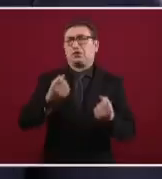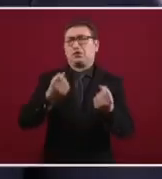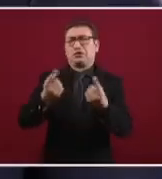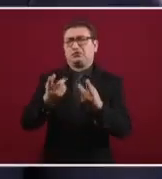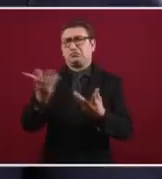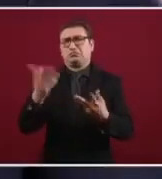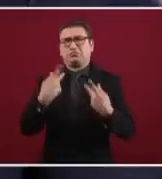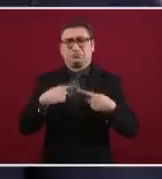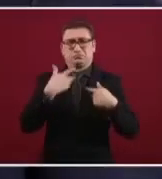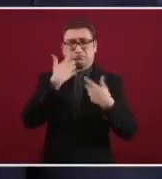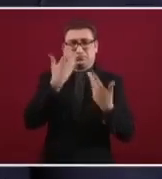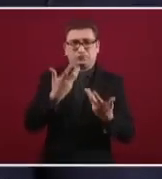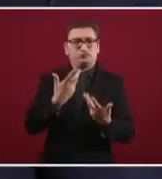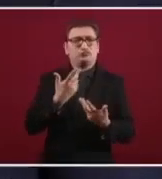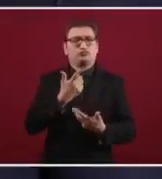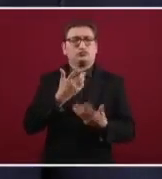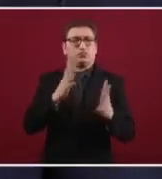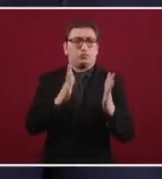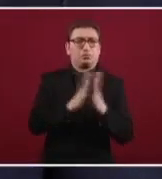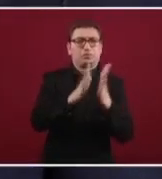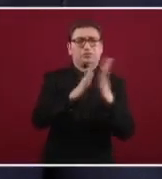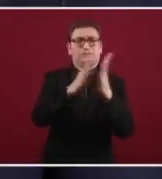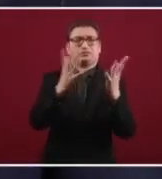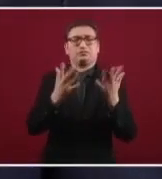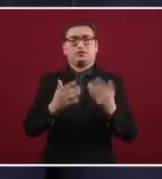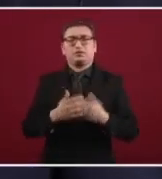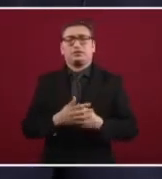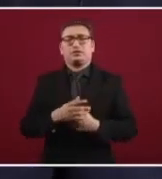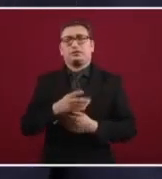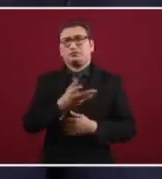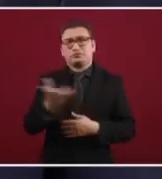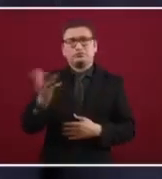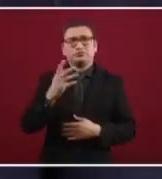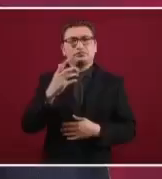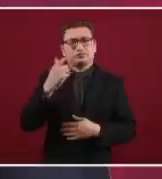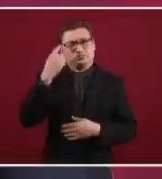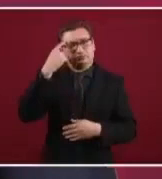participar, no olvidar